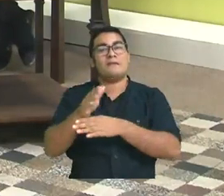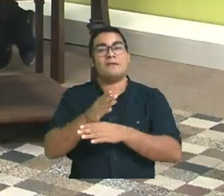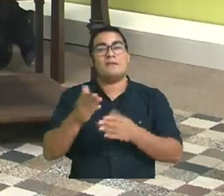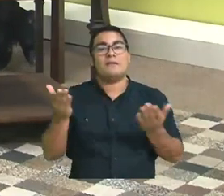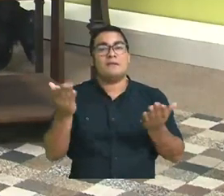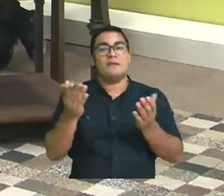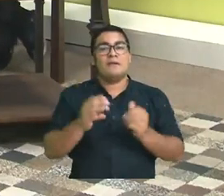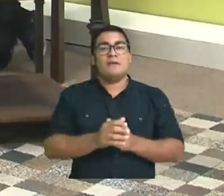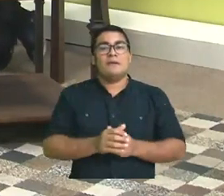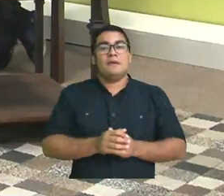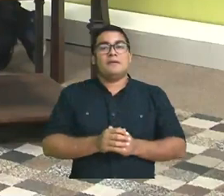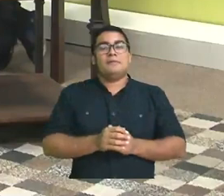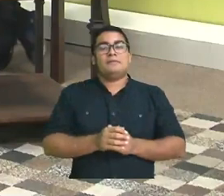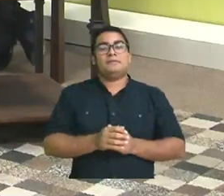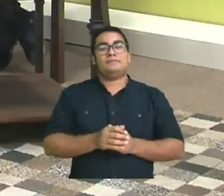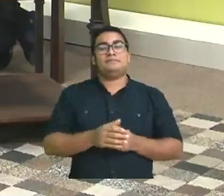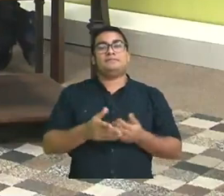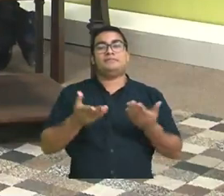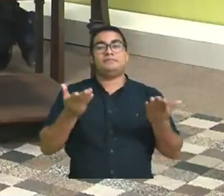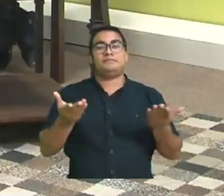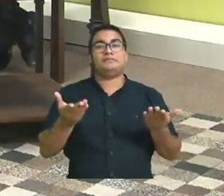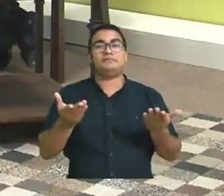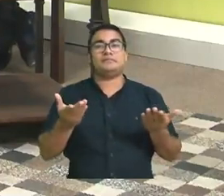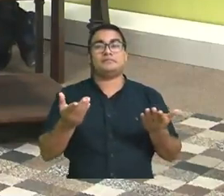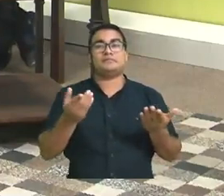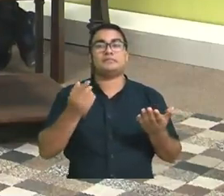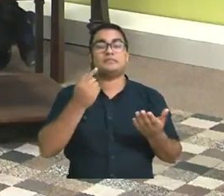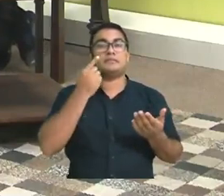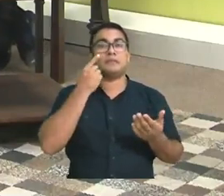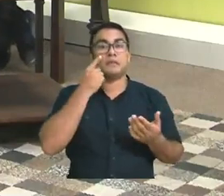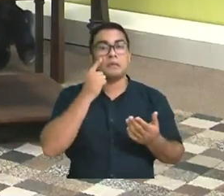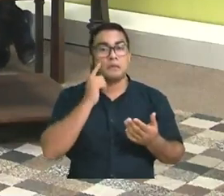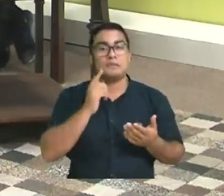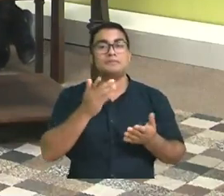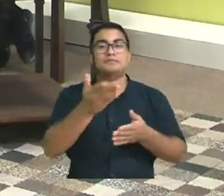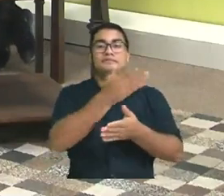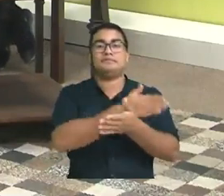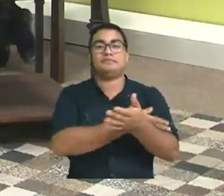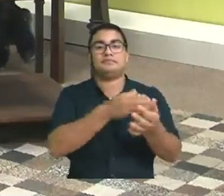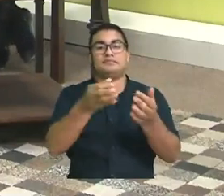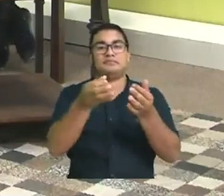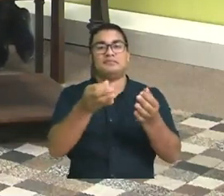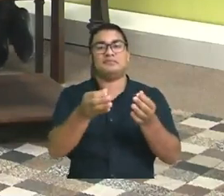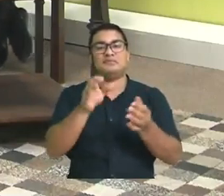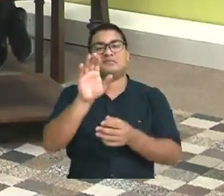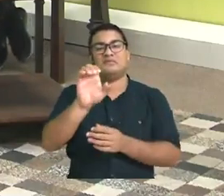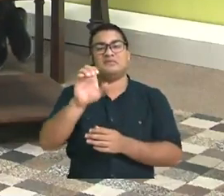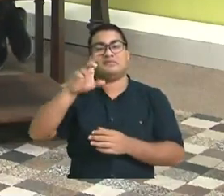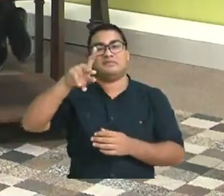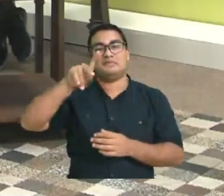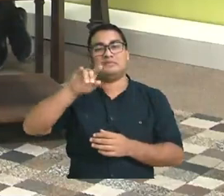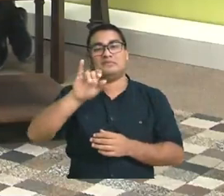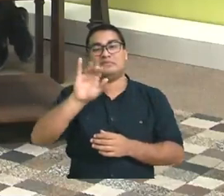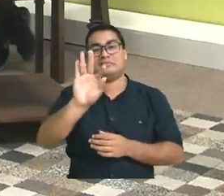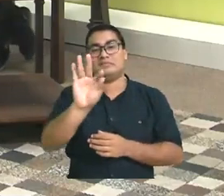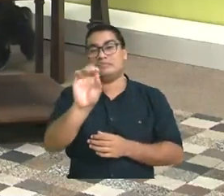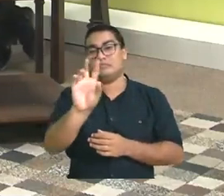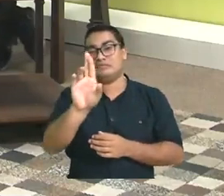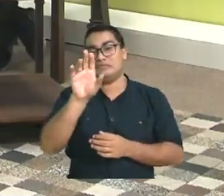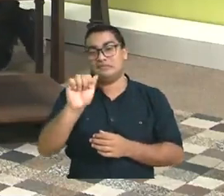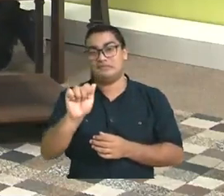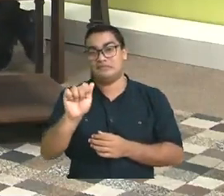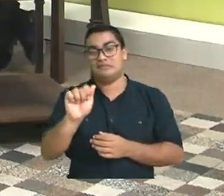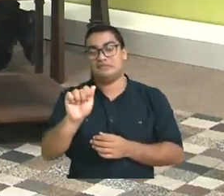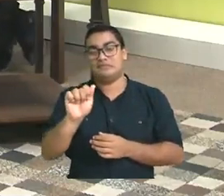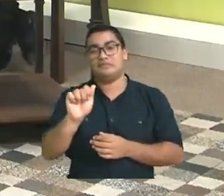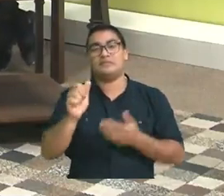correcto. Exactamente. Entonces, la lágrima, todo lo que usted me menciona, eso se le conoce como epífora. Epífora. Es lagrimeo, sí.